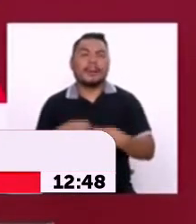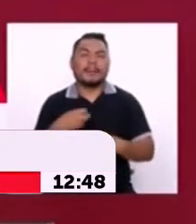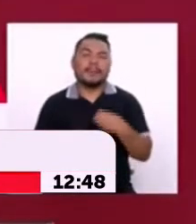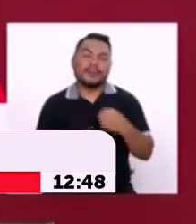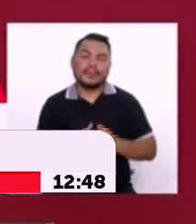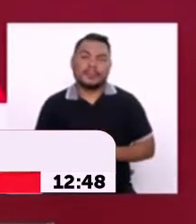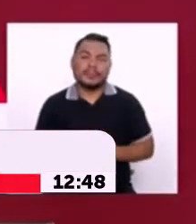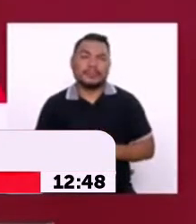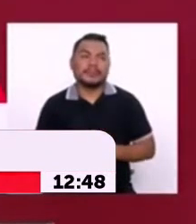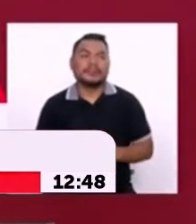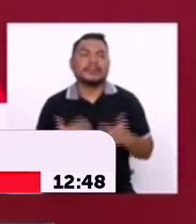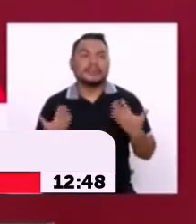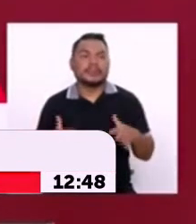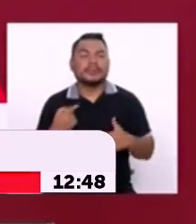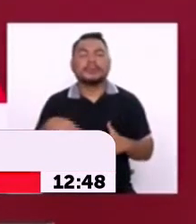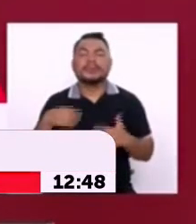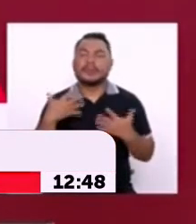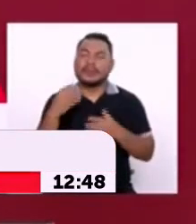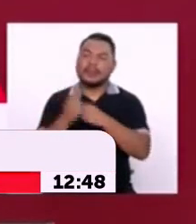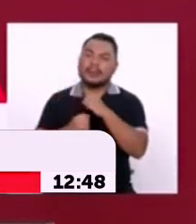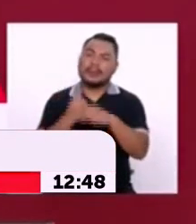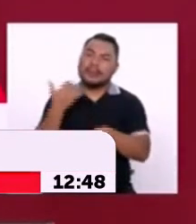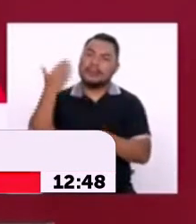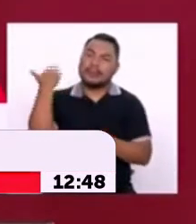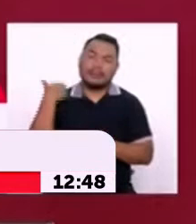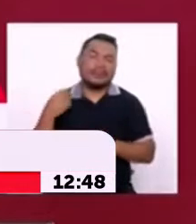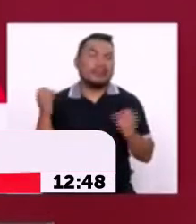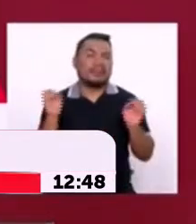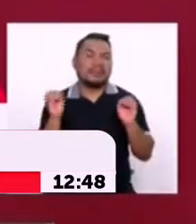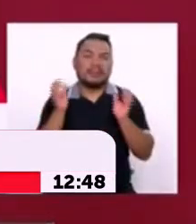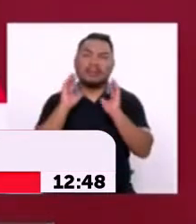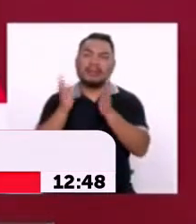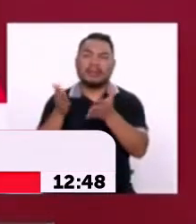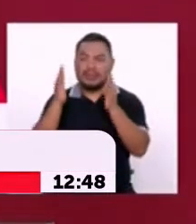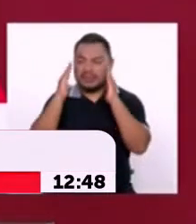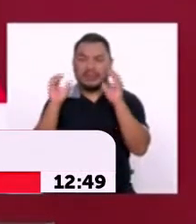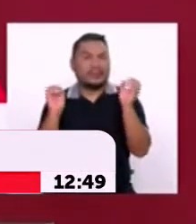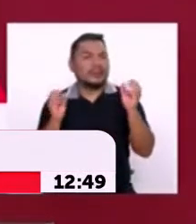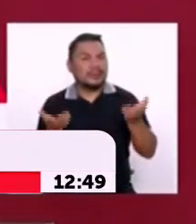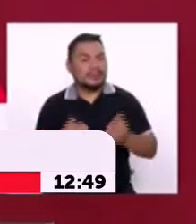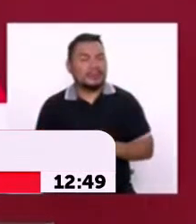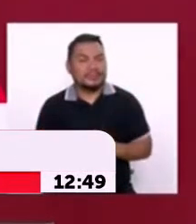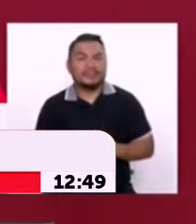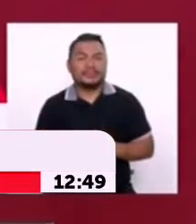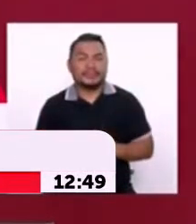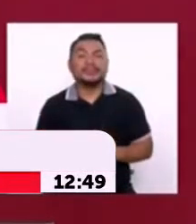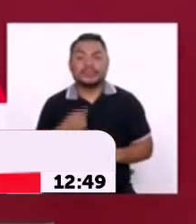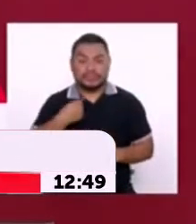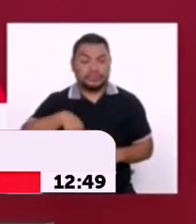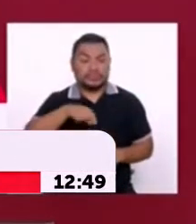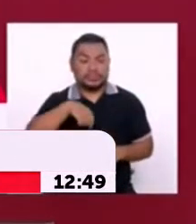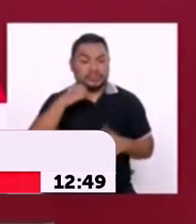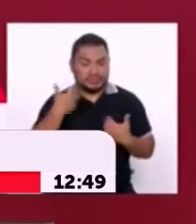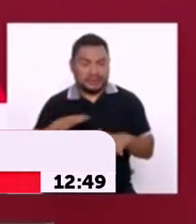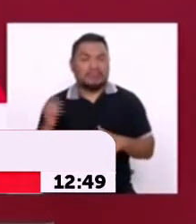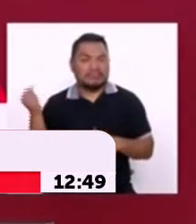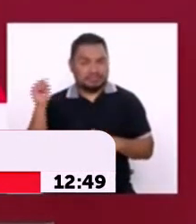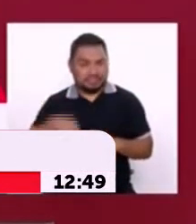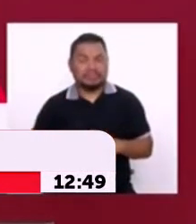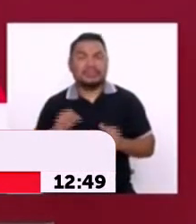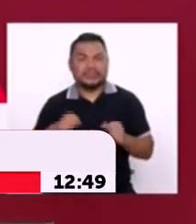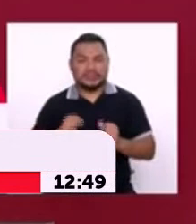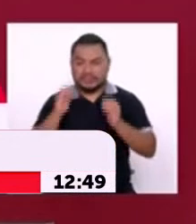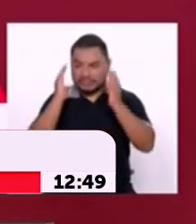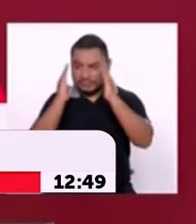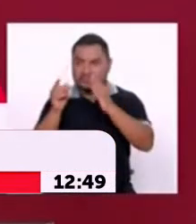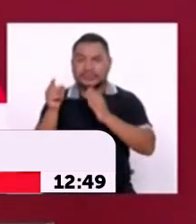los problemas que históricamente no estaban siendo atendidas. Nosotros,